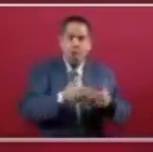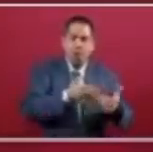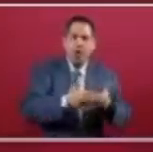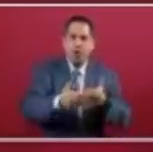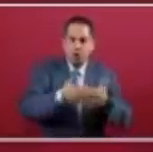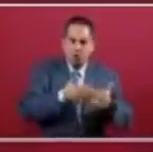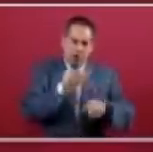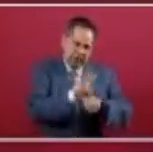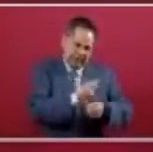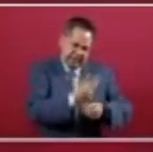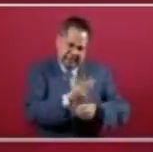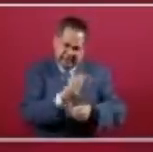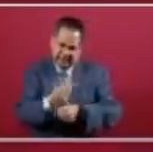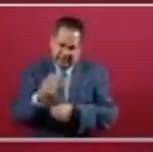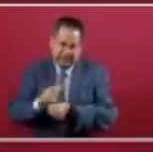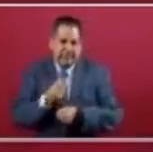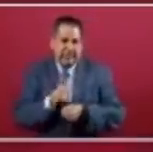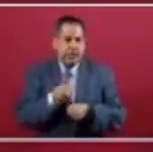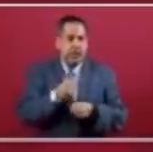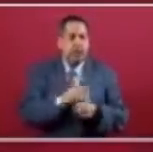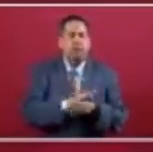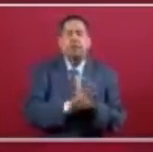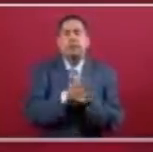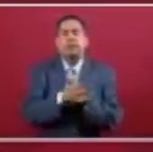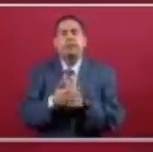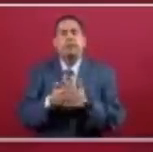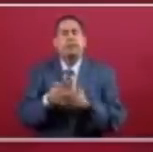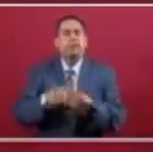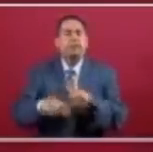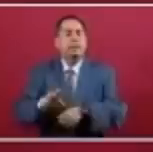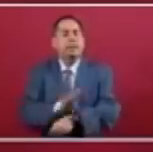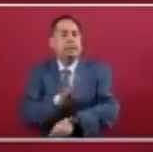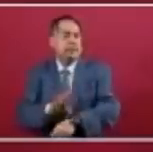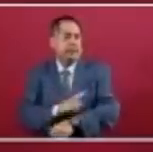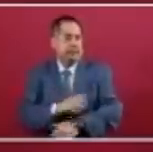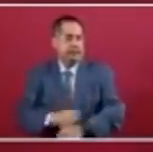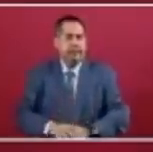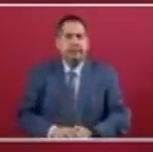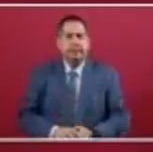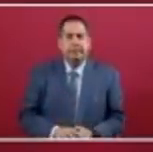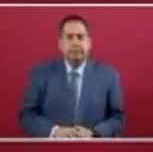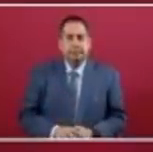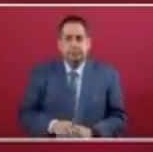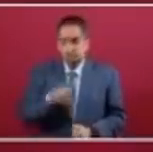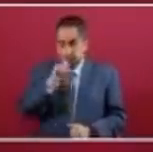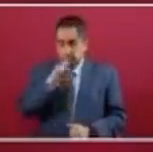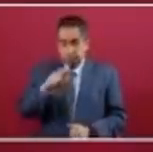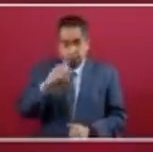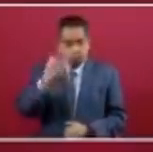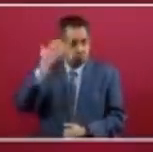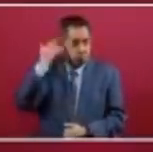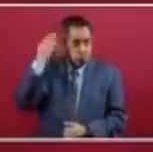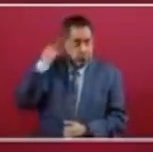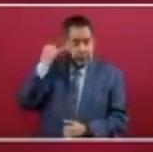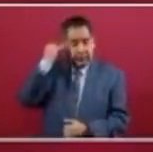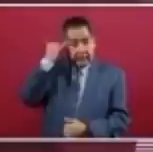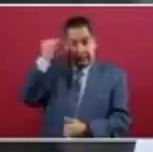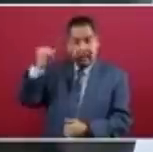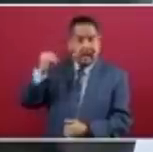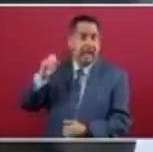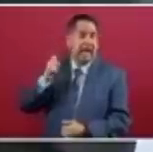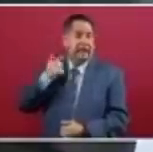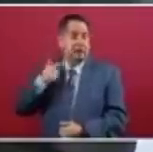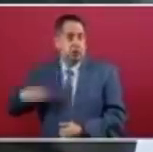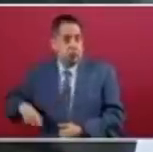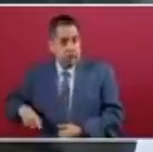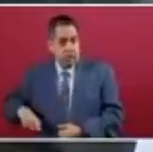energía. También la política era cerrar las plantas